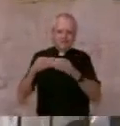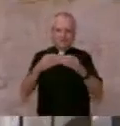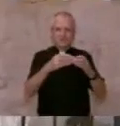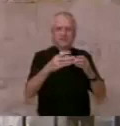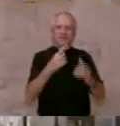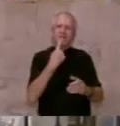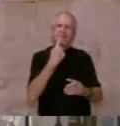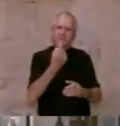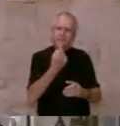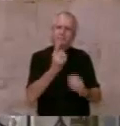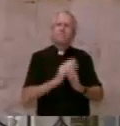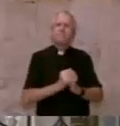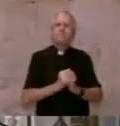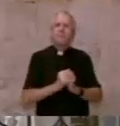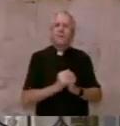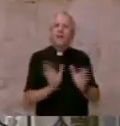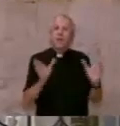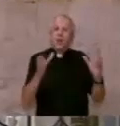Decía: